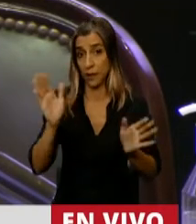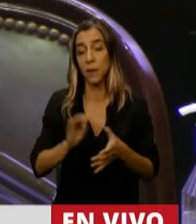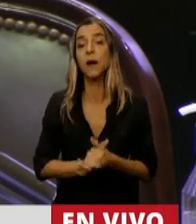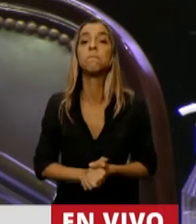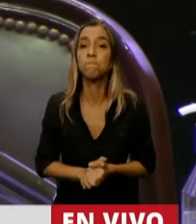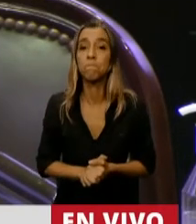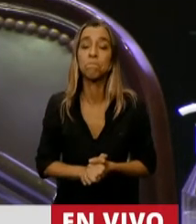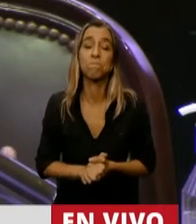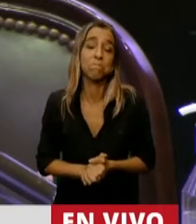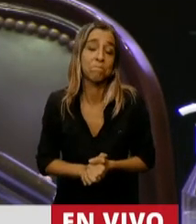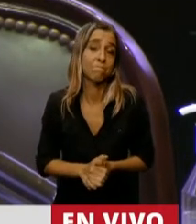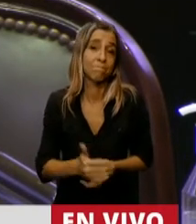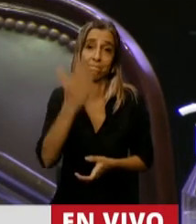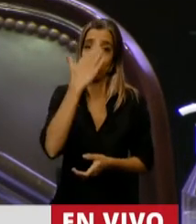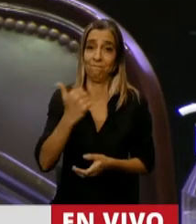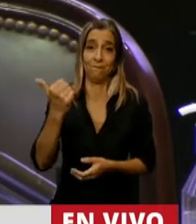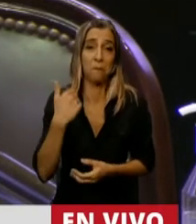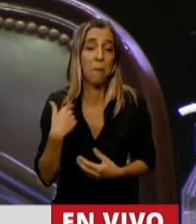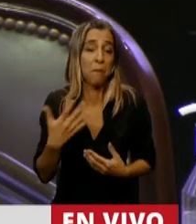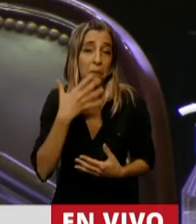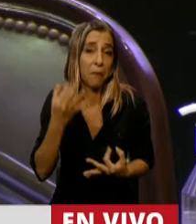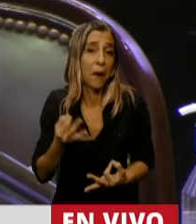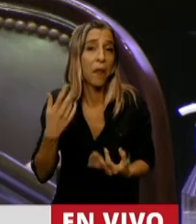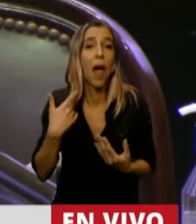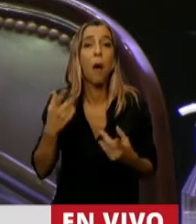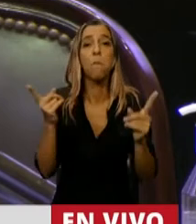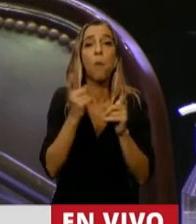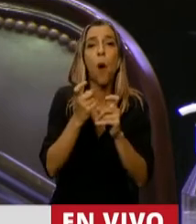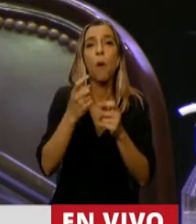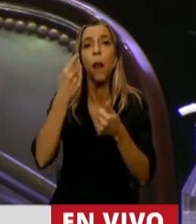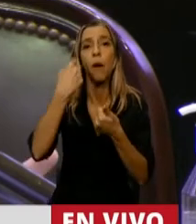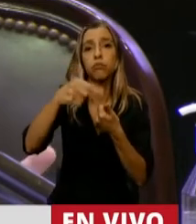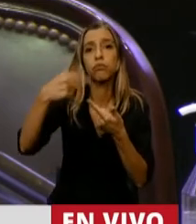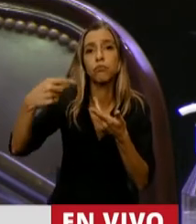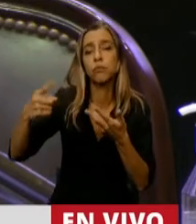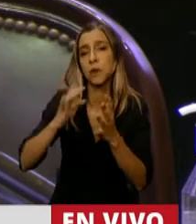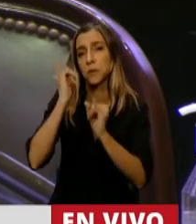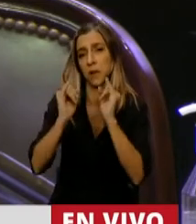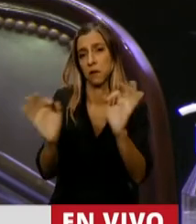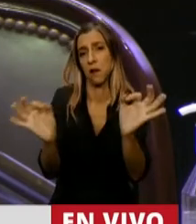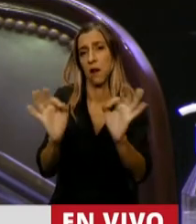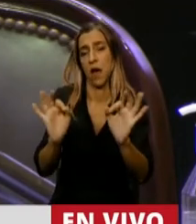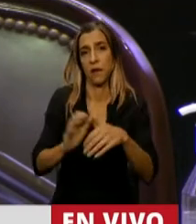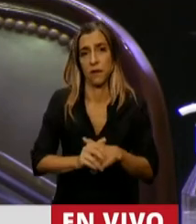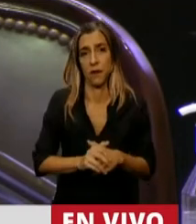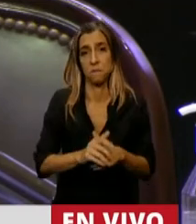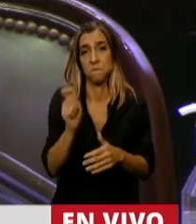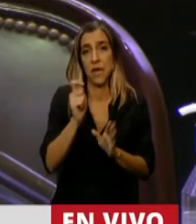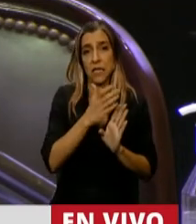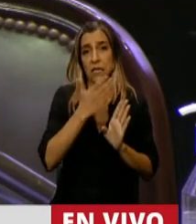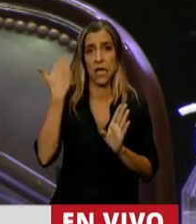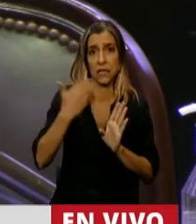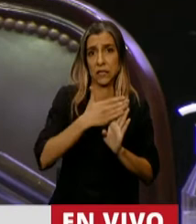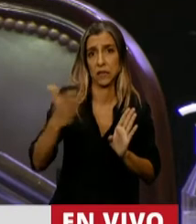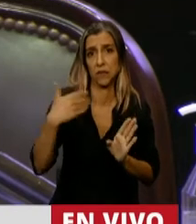con sinceridad, poniendo los problemas sobre la mesa. En estos meses, la verdad que ninguna de nuestras propuestas se llevó adelante.